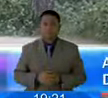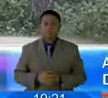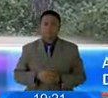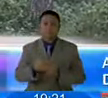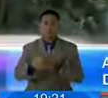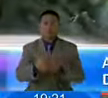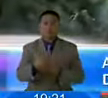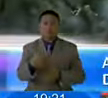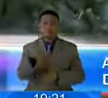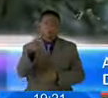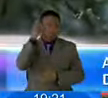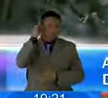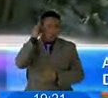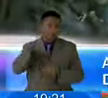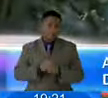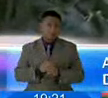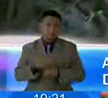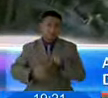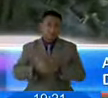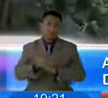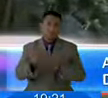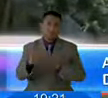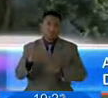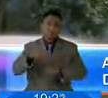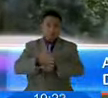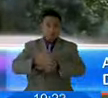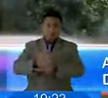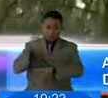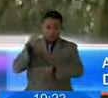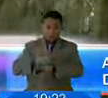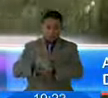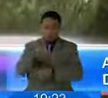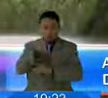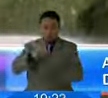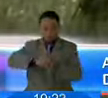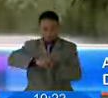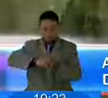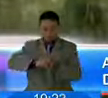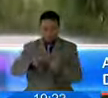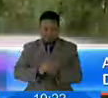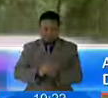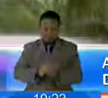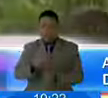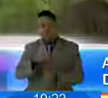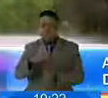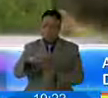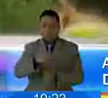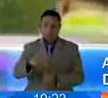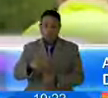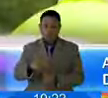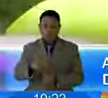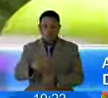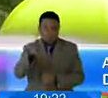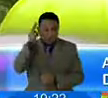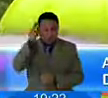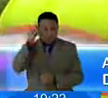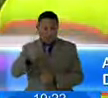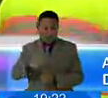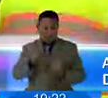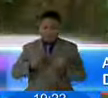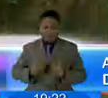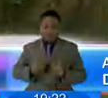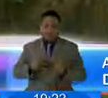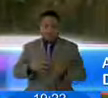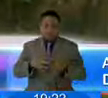cuando 2 mujeres que salieron en busca de leña y alimento para los cuyes se toparon en medio del bosque con el cadáver de una mujer en estado de